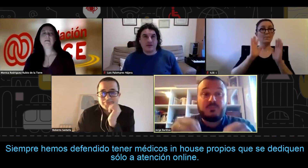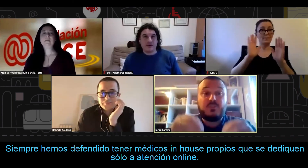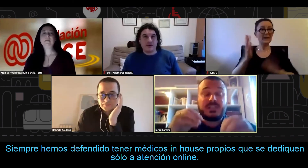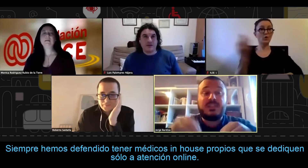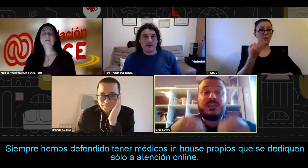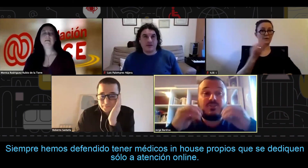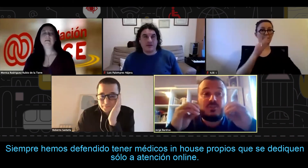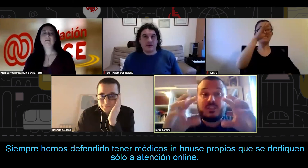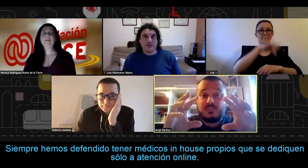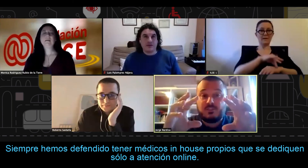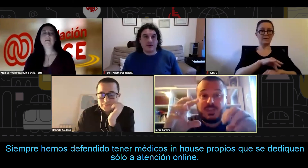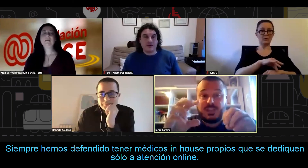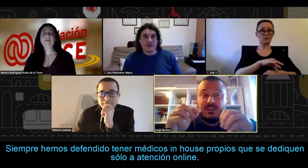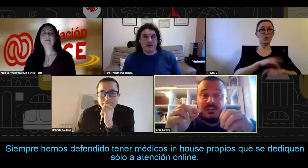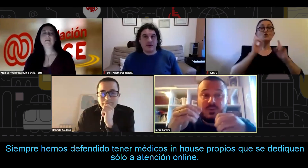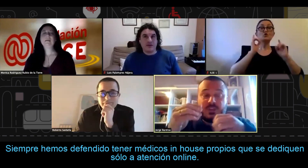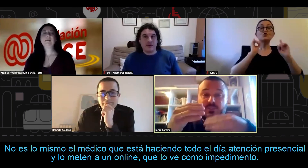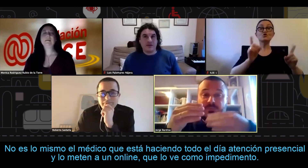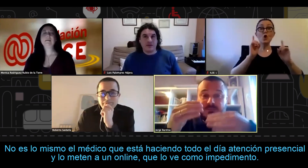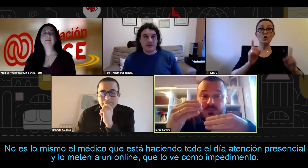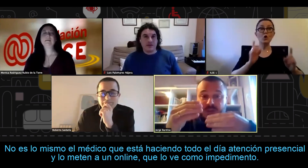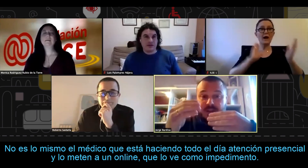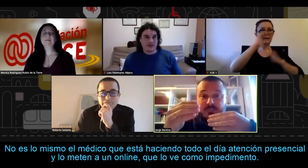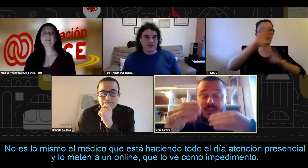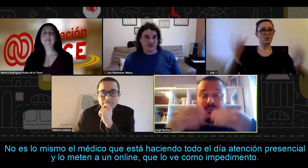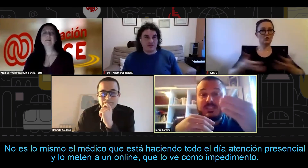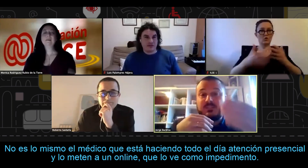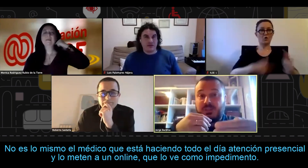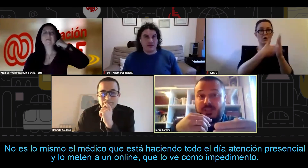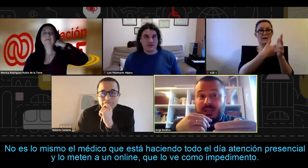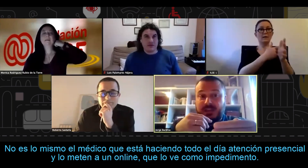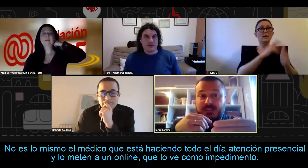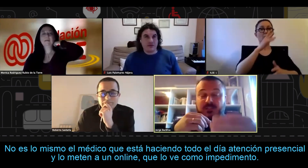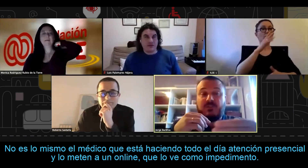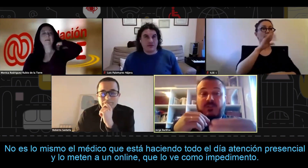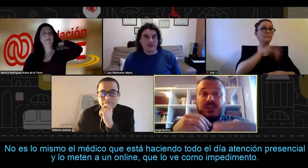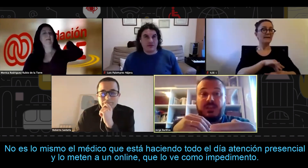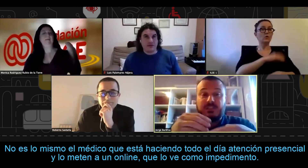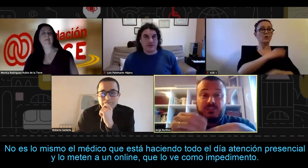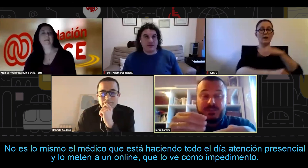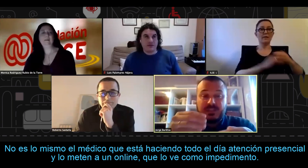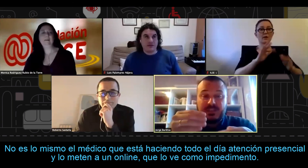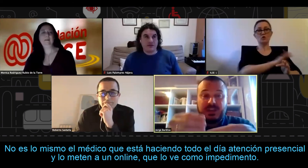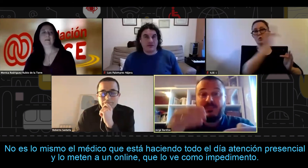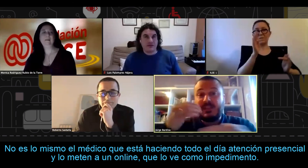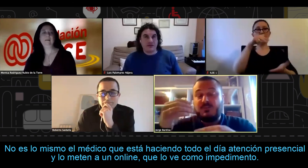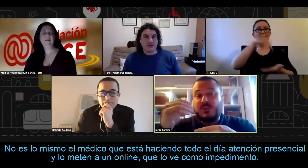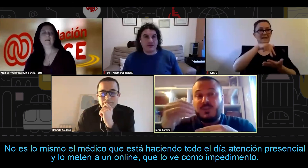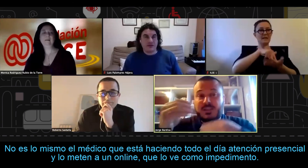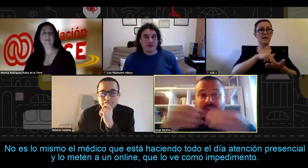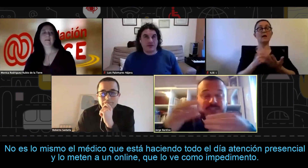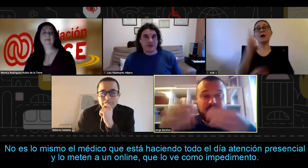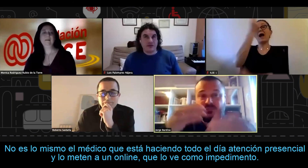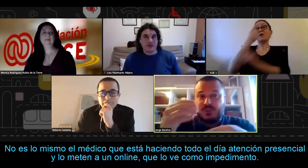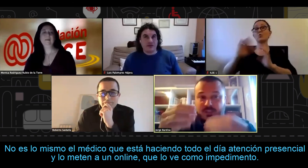que se dediquen solo a atención online, porque no es lo mismo el médico que está todo el día haciendo atención presencial y mete alguna online que no